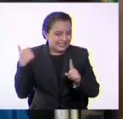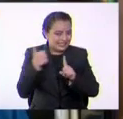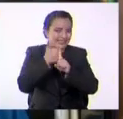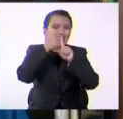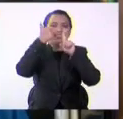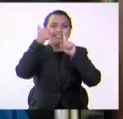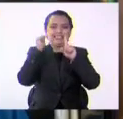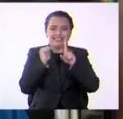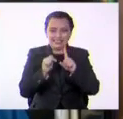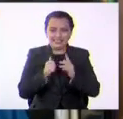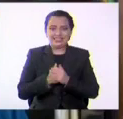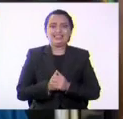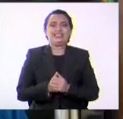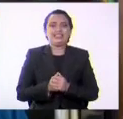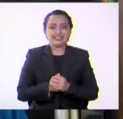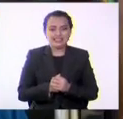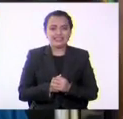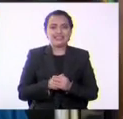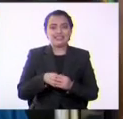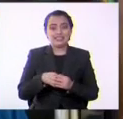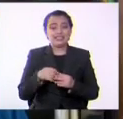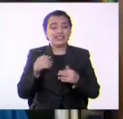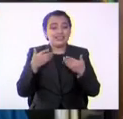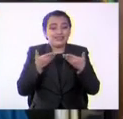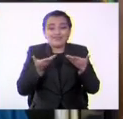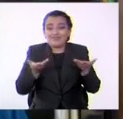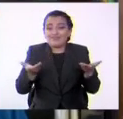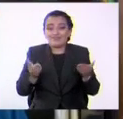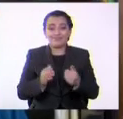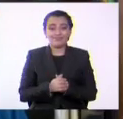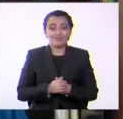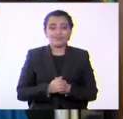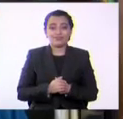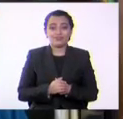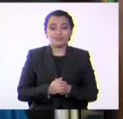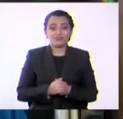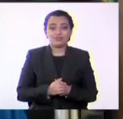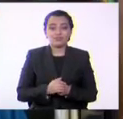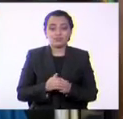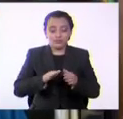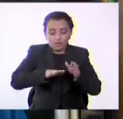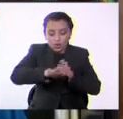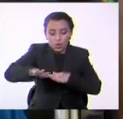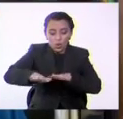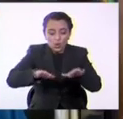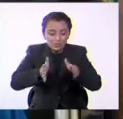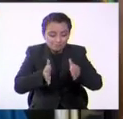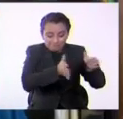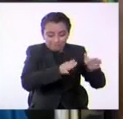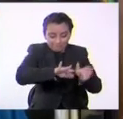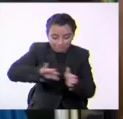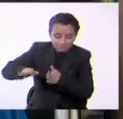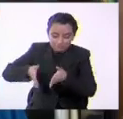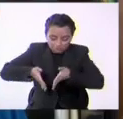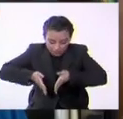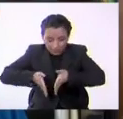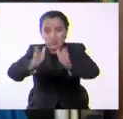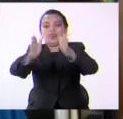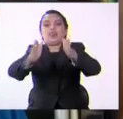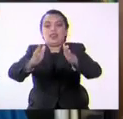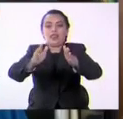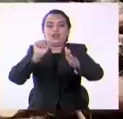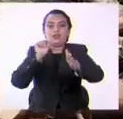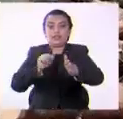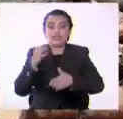la reconfiguración del espacio y del territorio. Para poder hacer espacio para una megacarretera, pues se